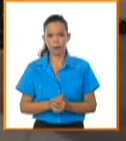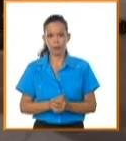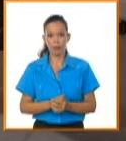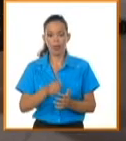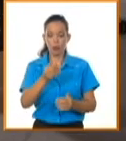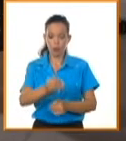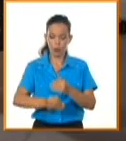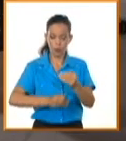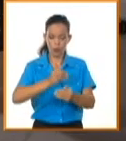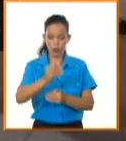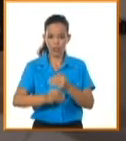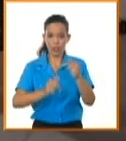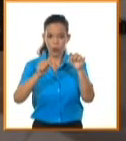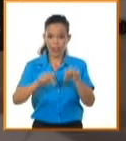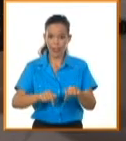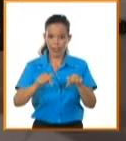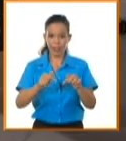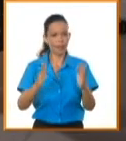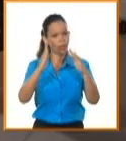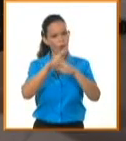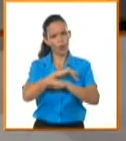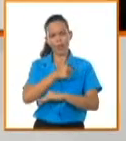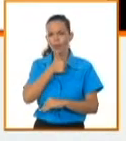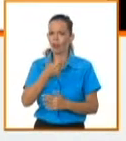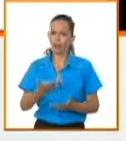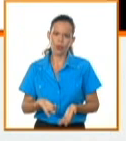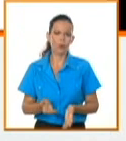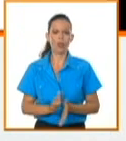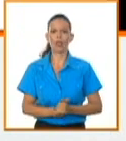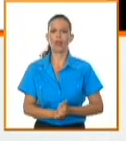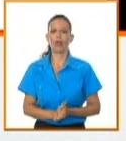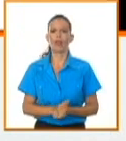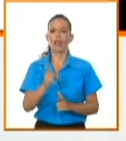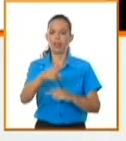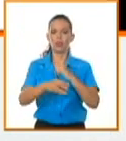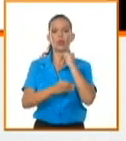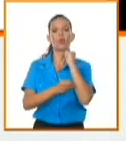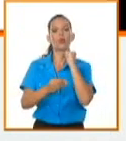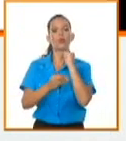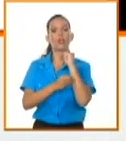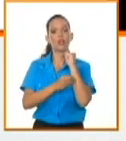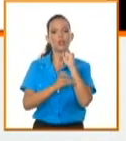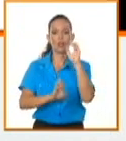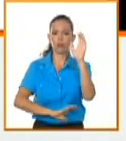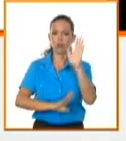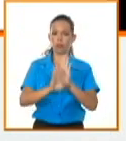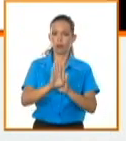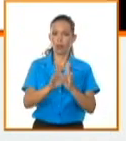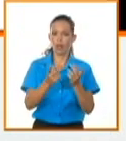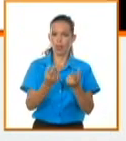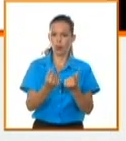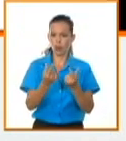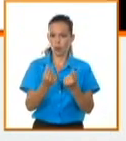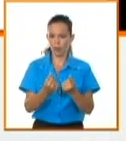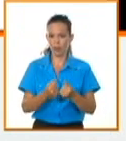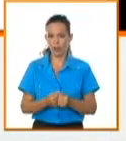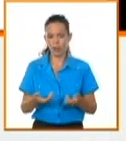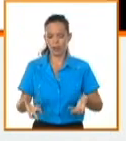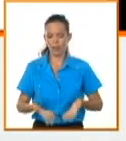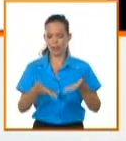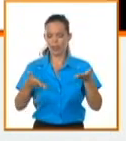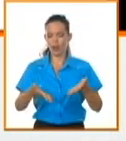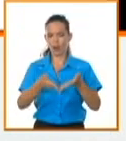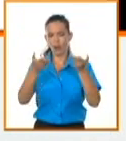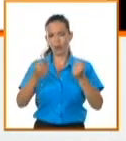hay duda que permitirá empoderar la economía y potenciar las posibilidades del sistema puede brindar al desarrollo del país